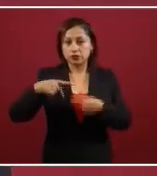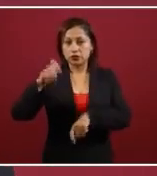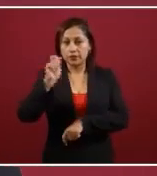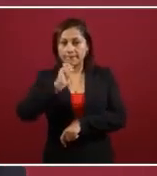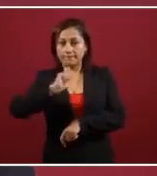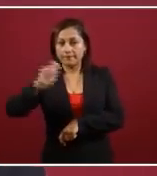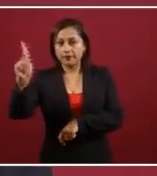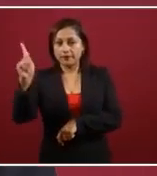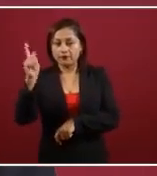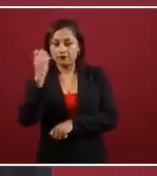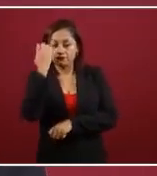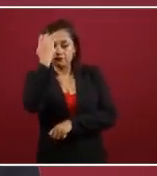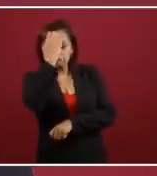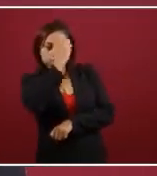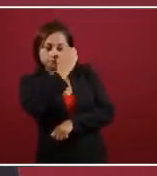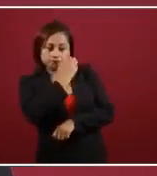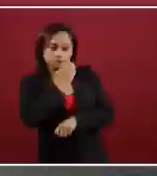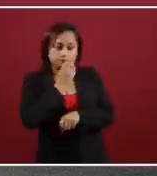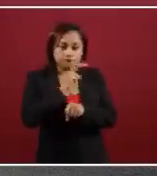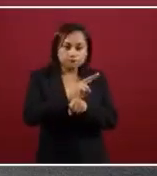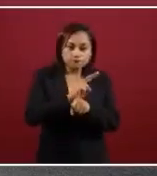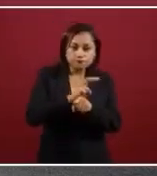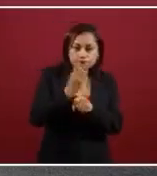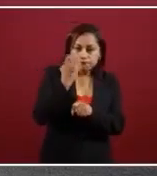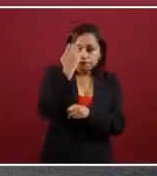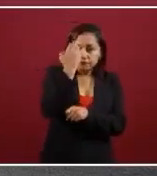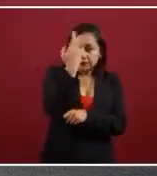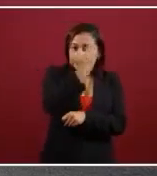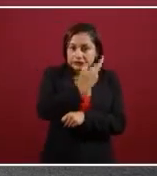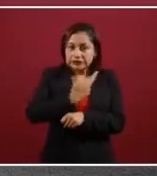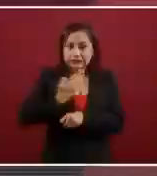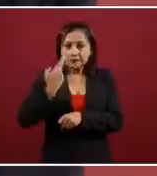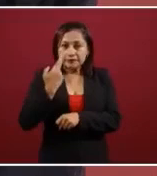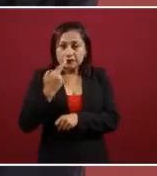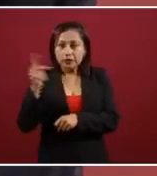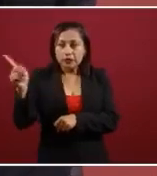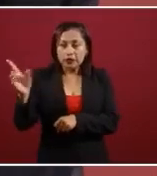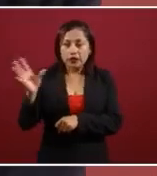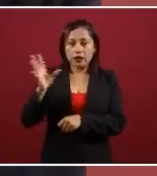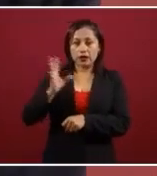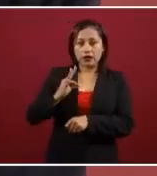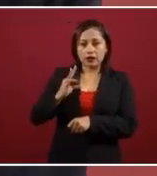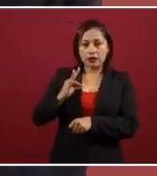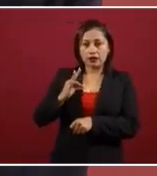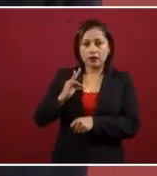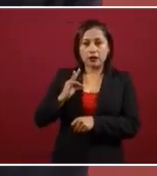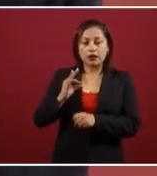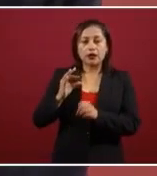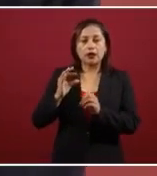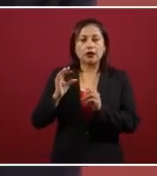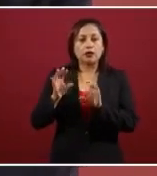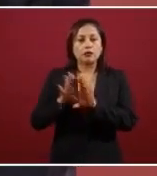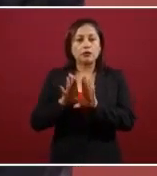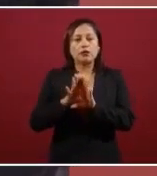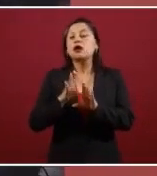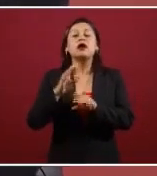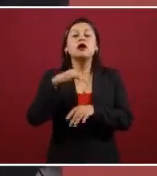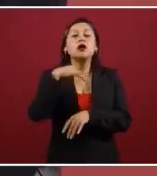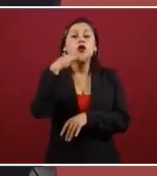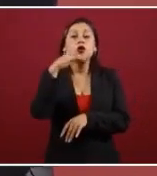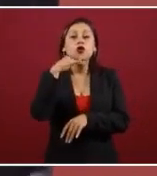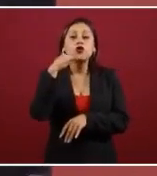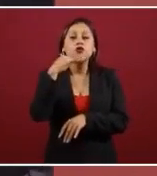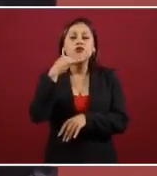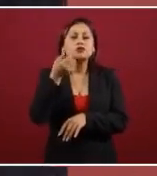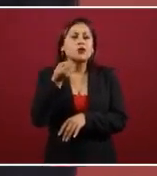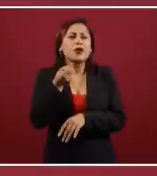pseudos intelectuales, trataron de justificar la corrupción, considerando que era parte